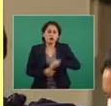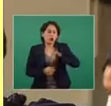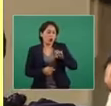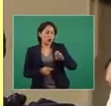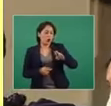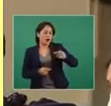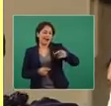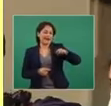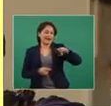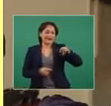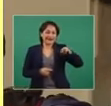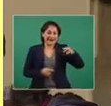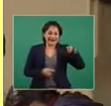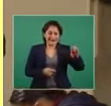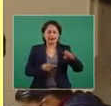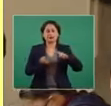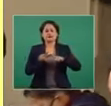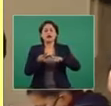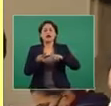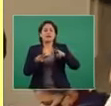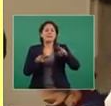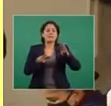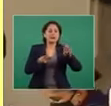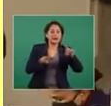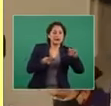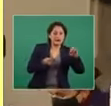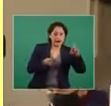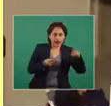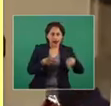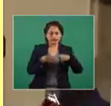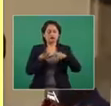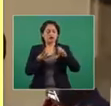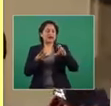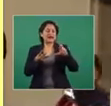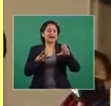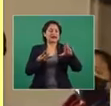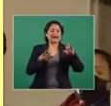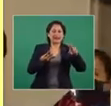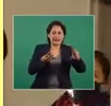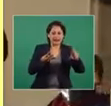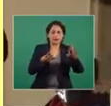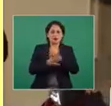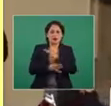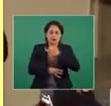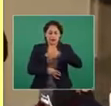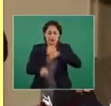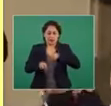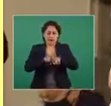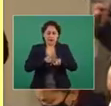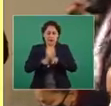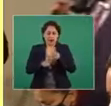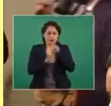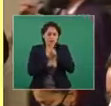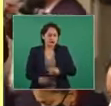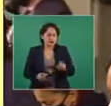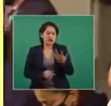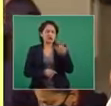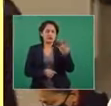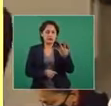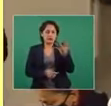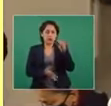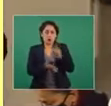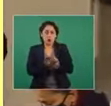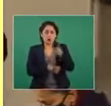Negrete, a Lola Beltrán, a Cricri, porque nosotros, mis 5 hermanos y yo, fuimos los únicos españoles que crecimos con Cricri, porque mi padre